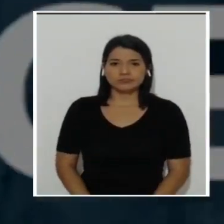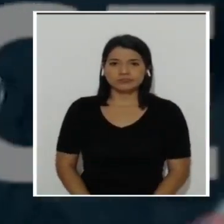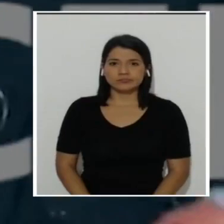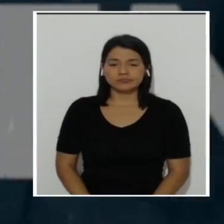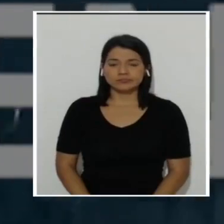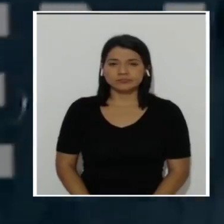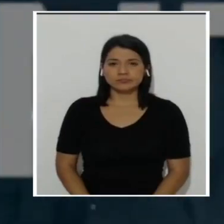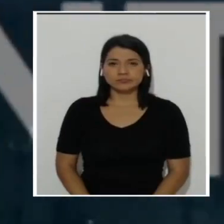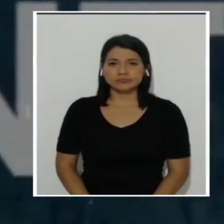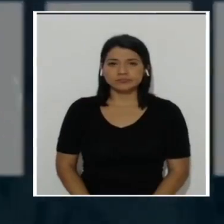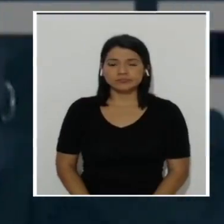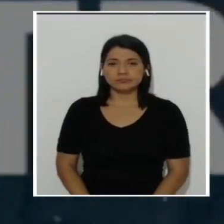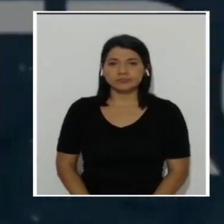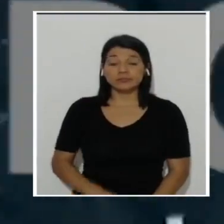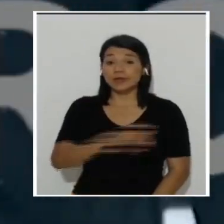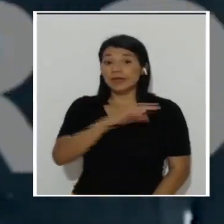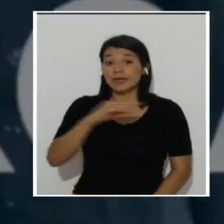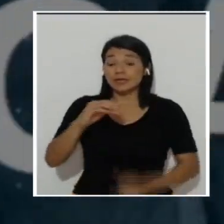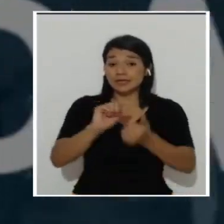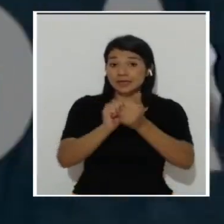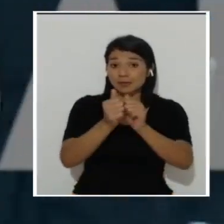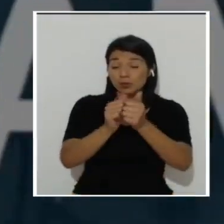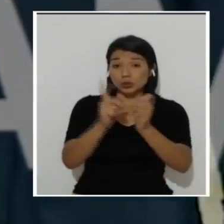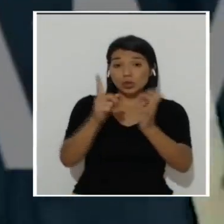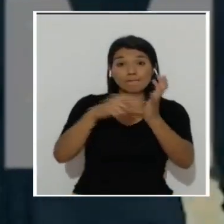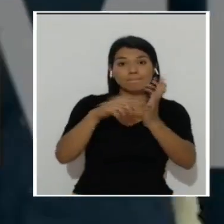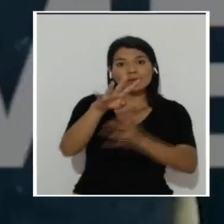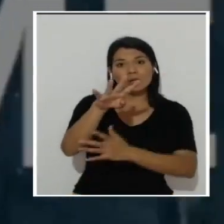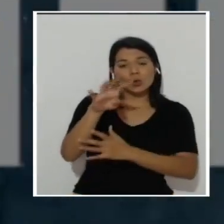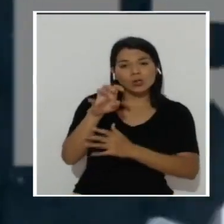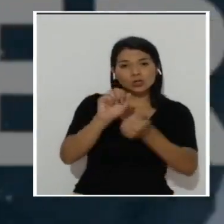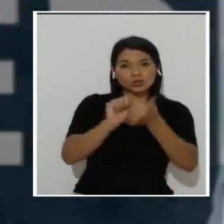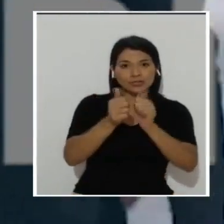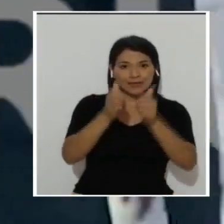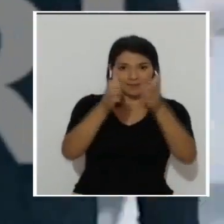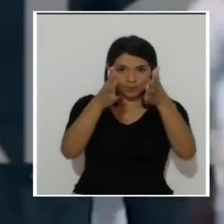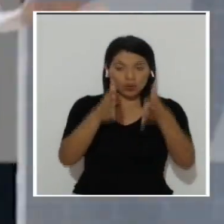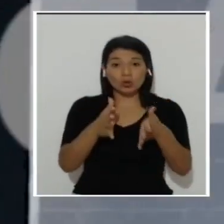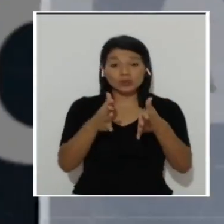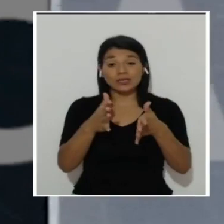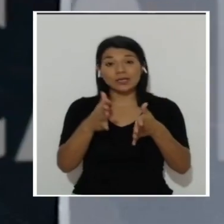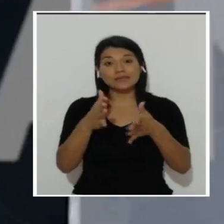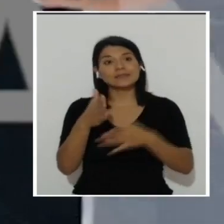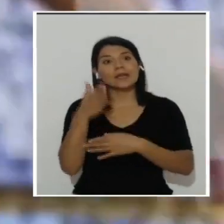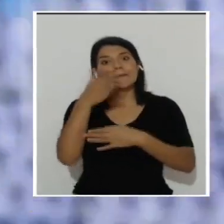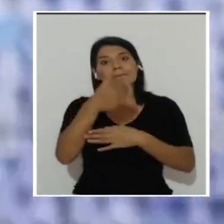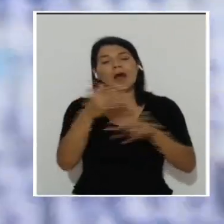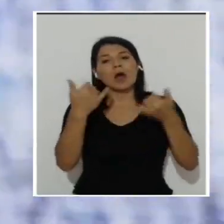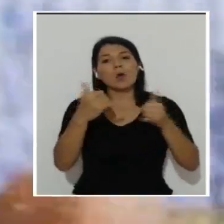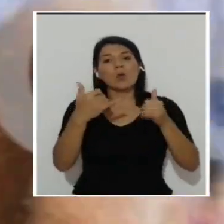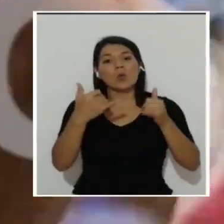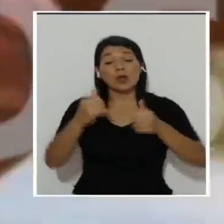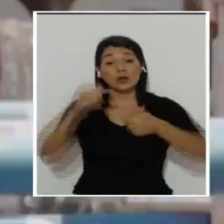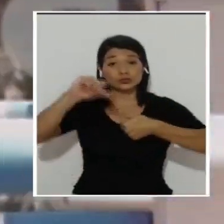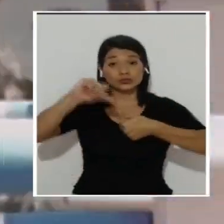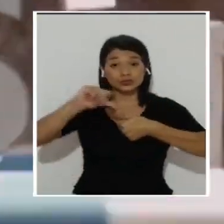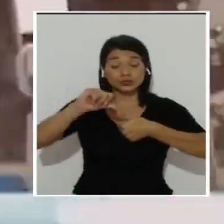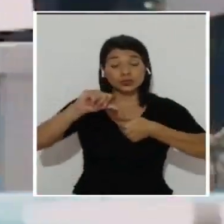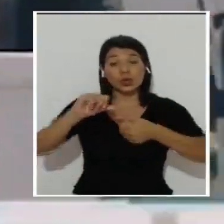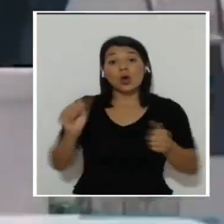Y en los deportes, 1.400 atletas se darán cita en los Juegos Centroamericanos que se desarrollarán en conjunto